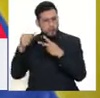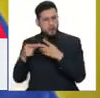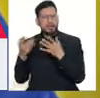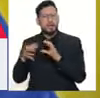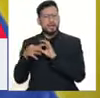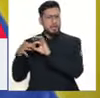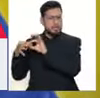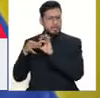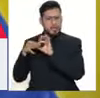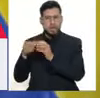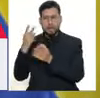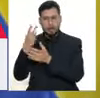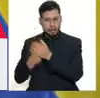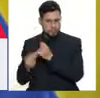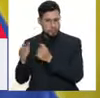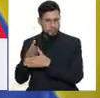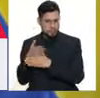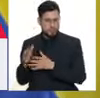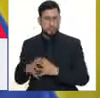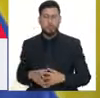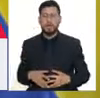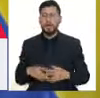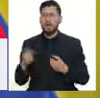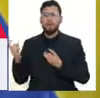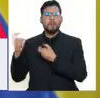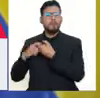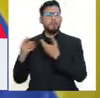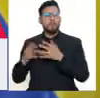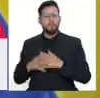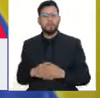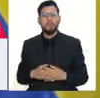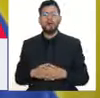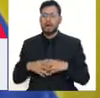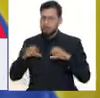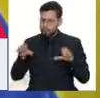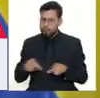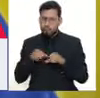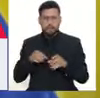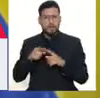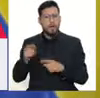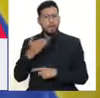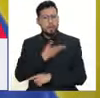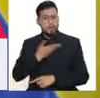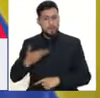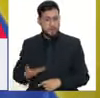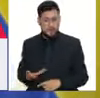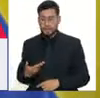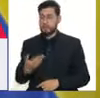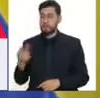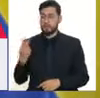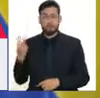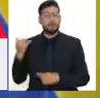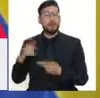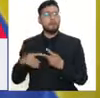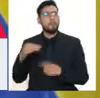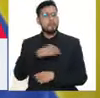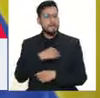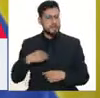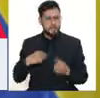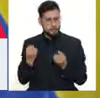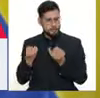la relación bilateral, con la participación activa de los presidentes y sus